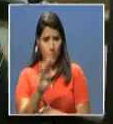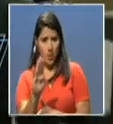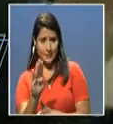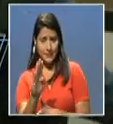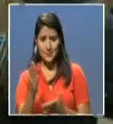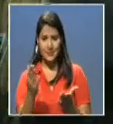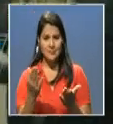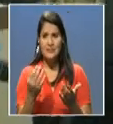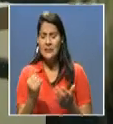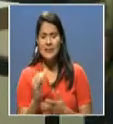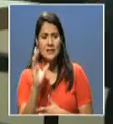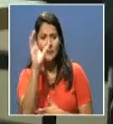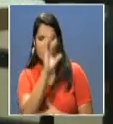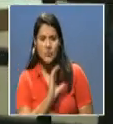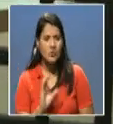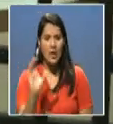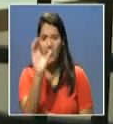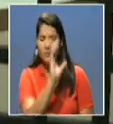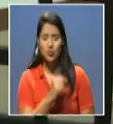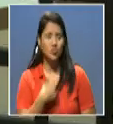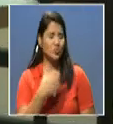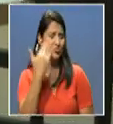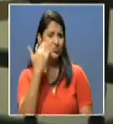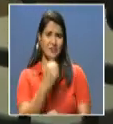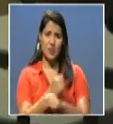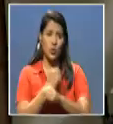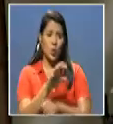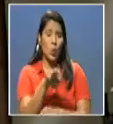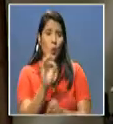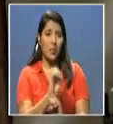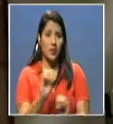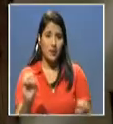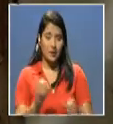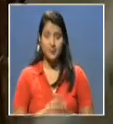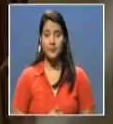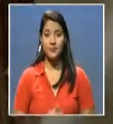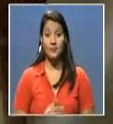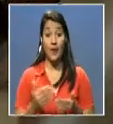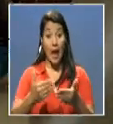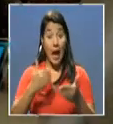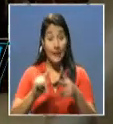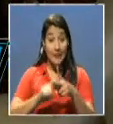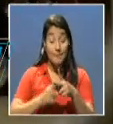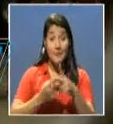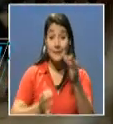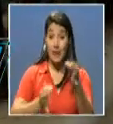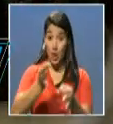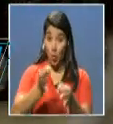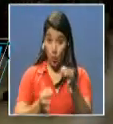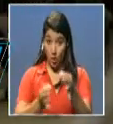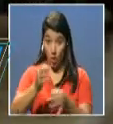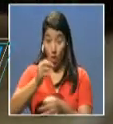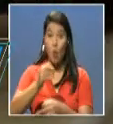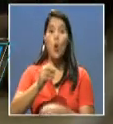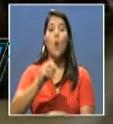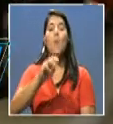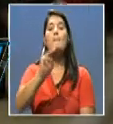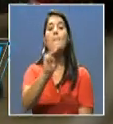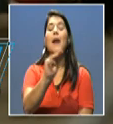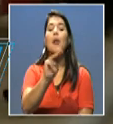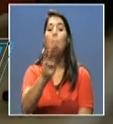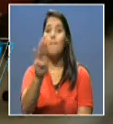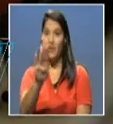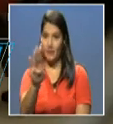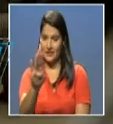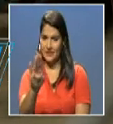y rebusquen, yo les estoy seguro que no van a encontrar absolutamente nada. Antes de comenzar la audiencia, Barrenechea brindó una breve declaración